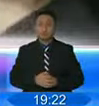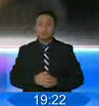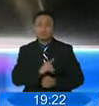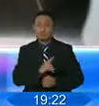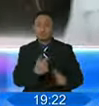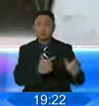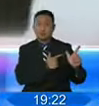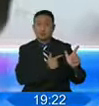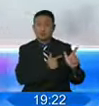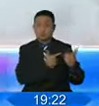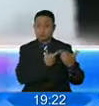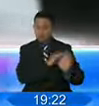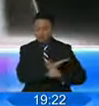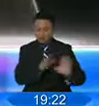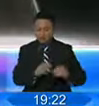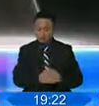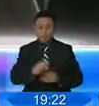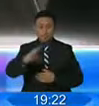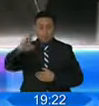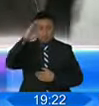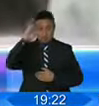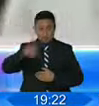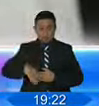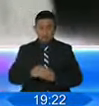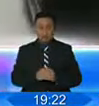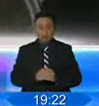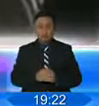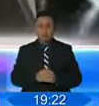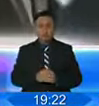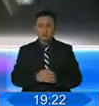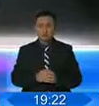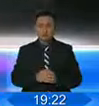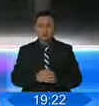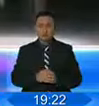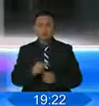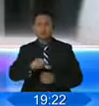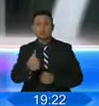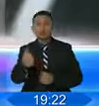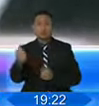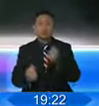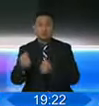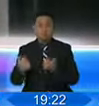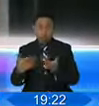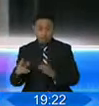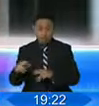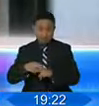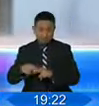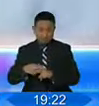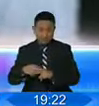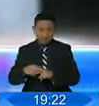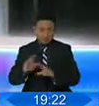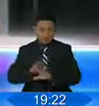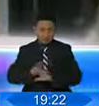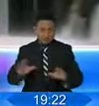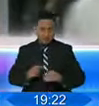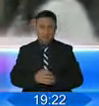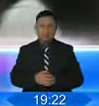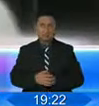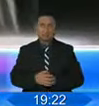Ejército Nacional, no ser miembro de la Policía Nacional, no tener otro vehículo trabajando en el mismo